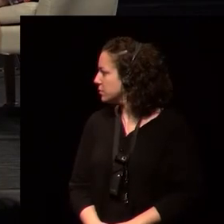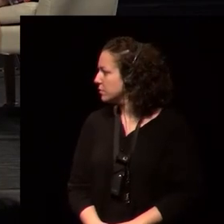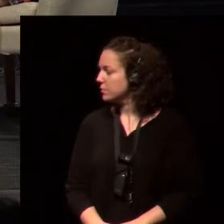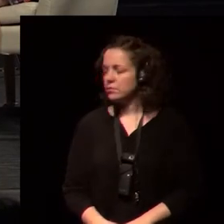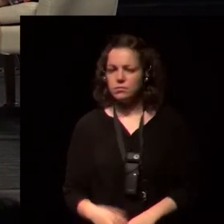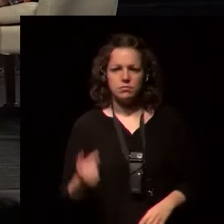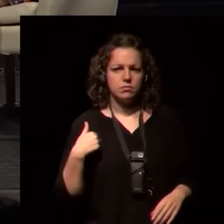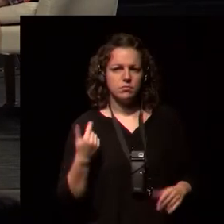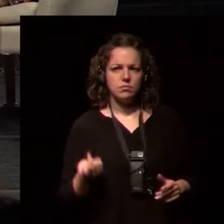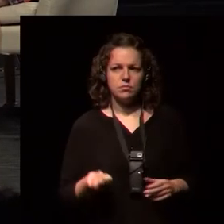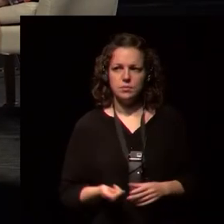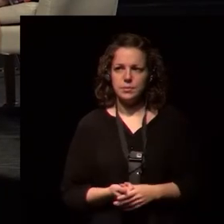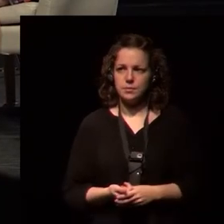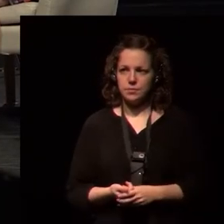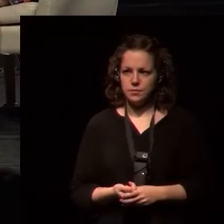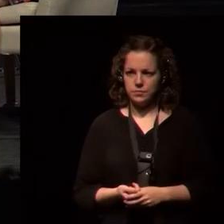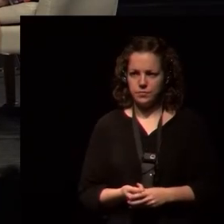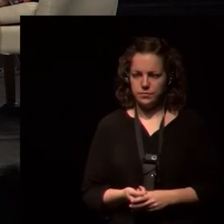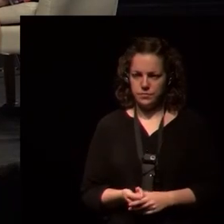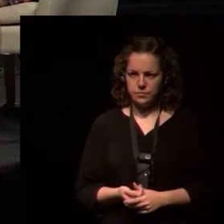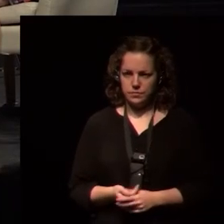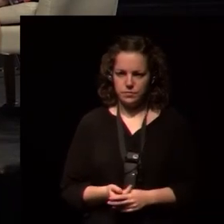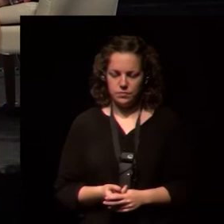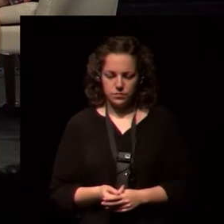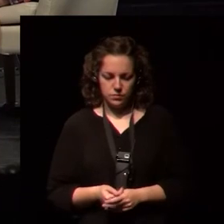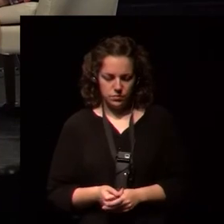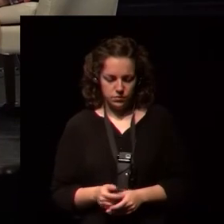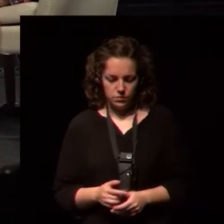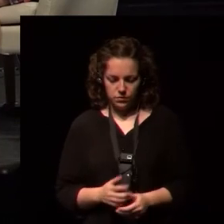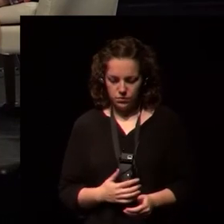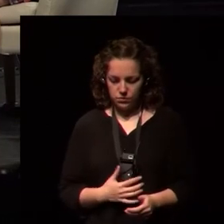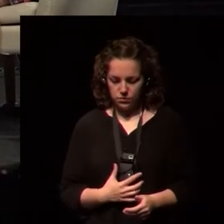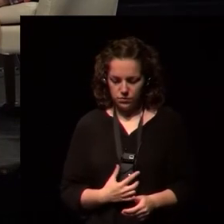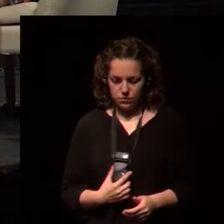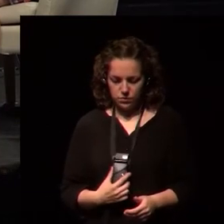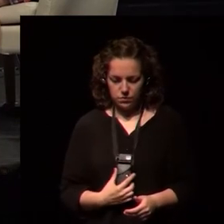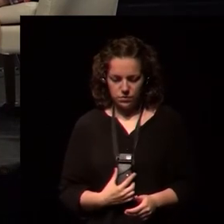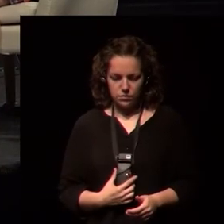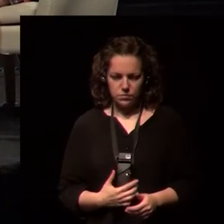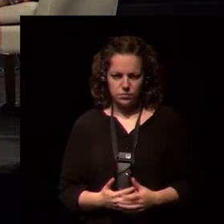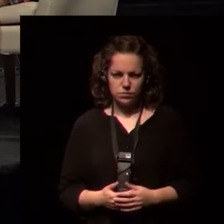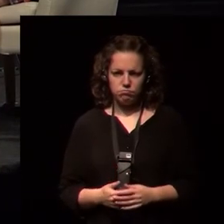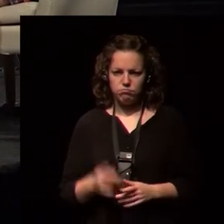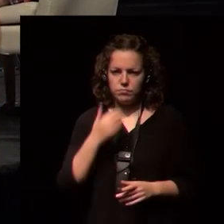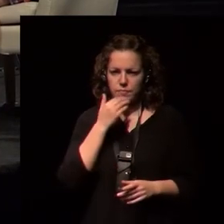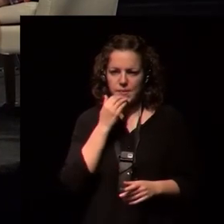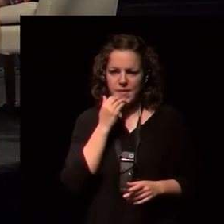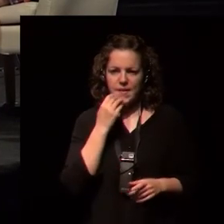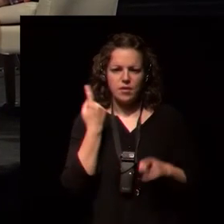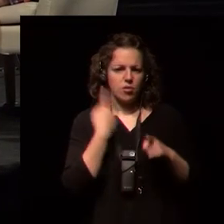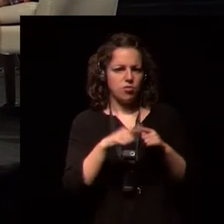Well, I think the final point that you raised is crucial. Lo que acabas de plantear